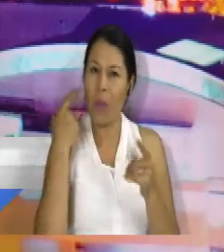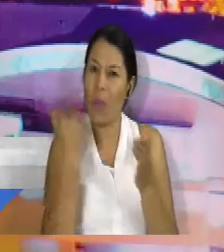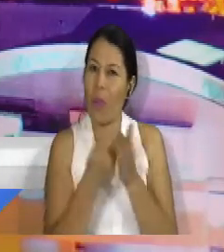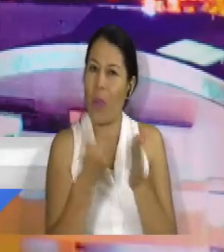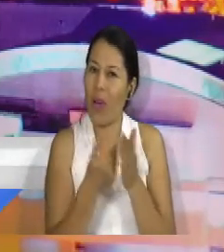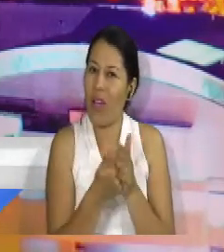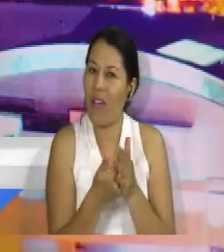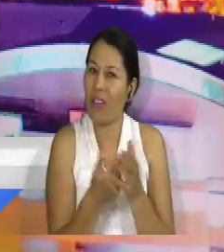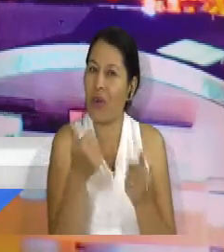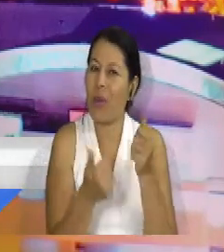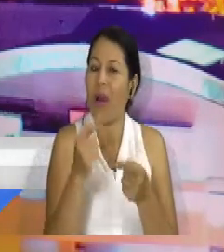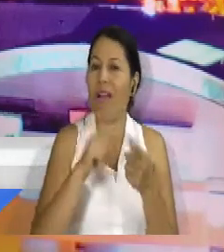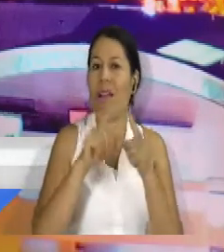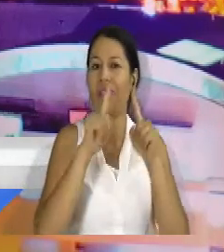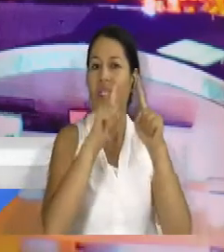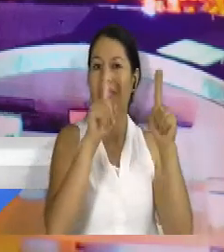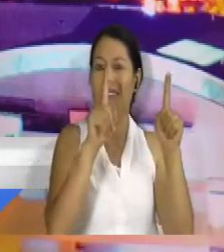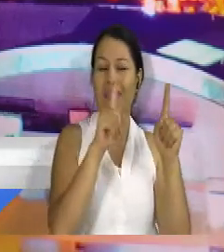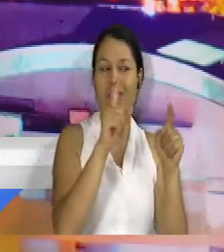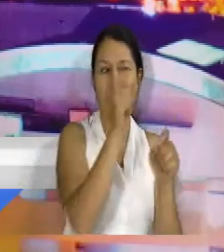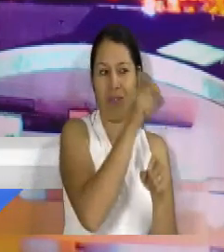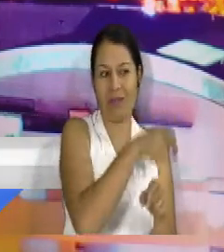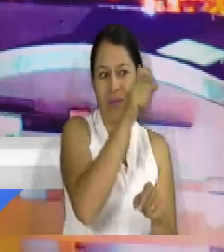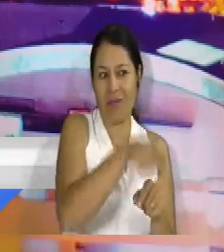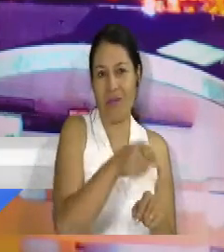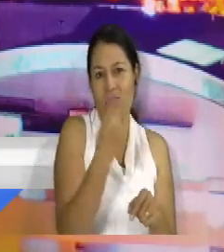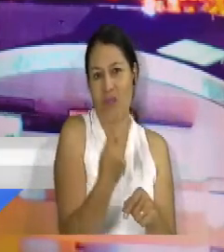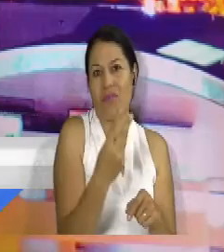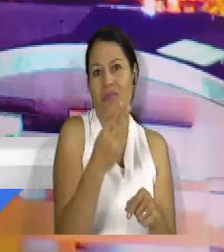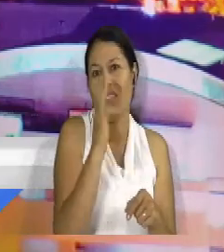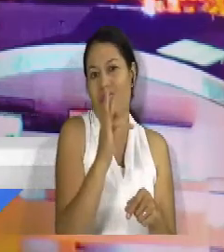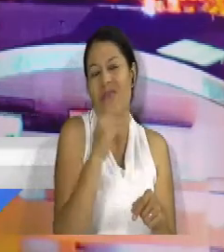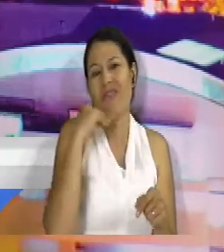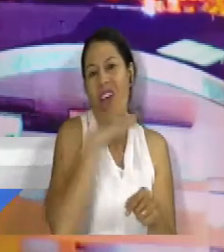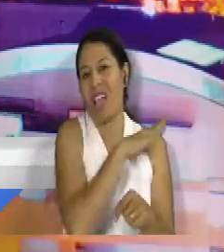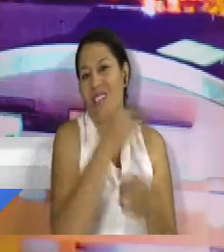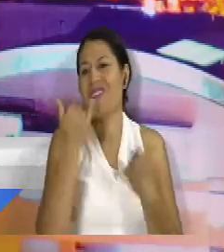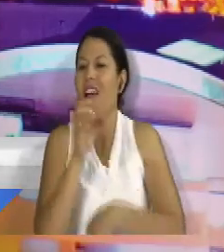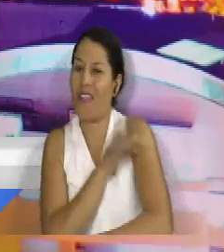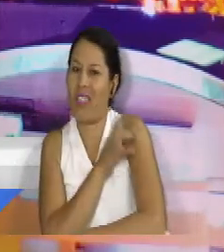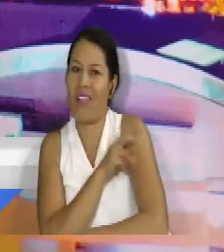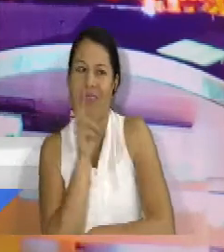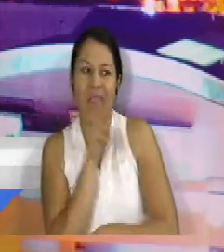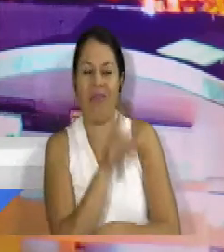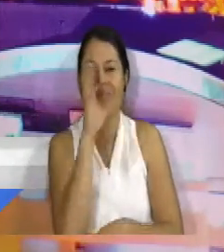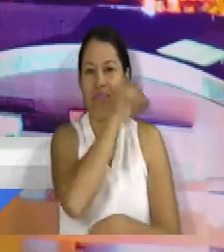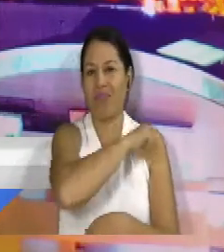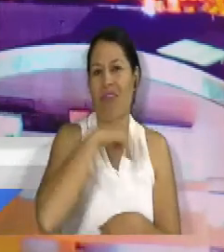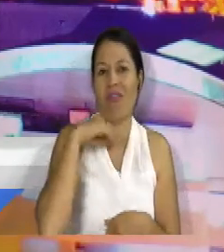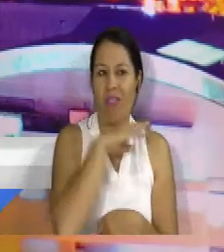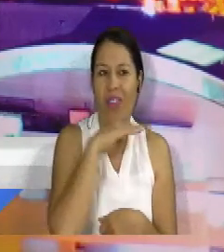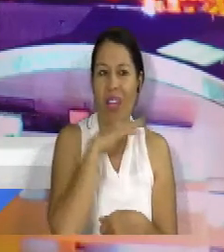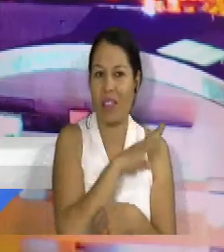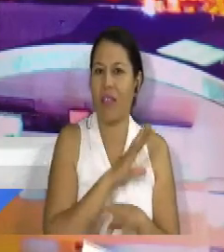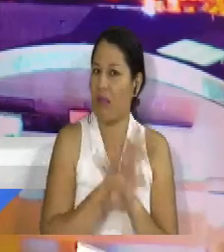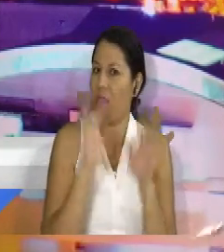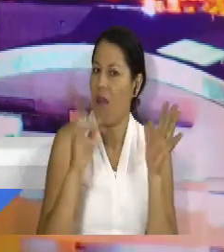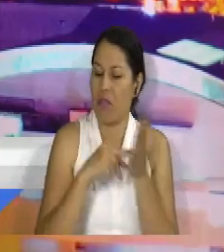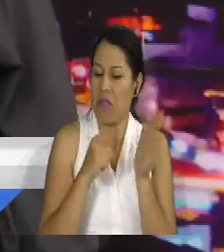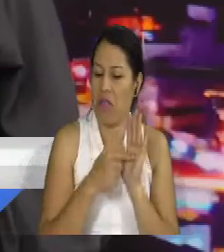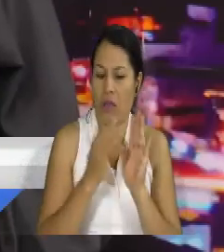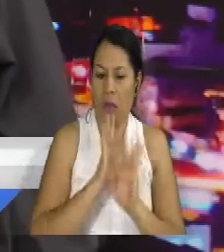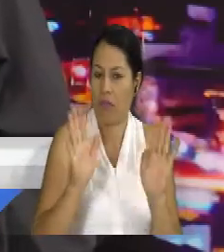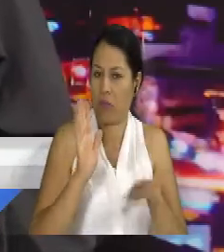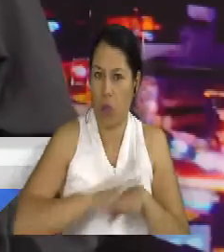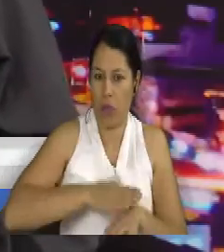fueron judicializados por la Procuraduría. Es decir, que es un paso importante que hemos dado para que quede clara la opinión pública mi inocencia. Además, David, cuando usted